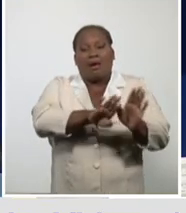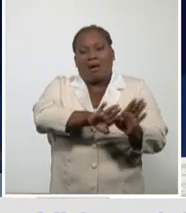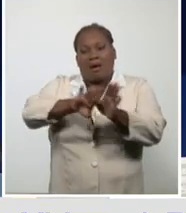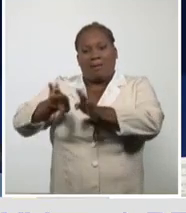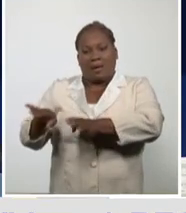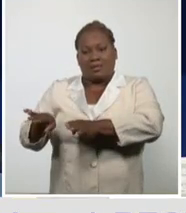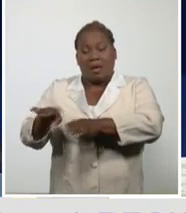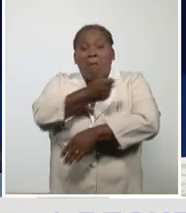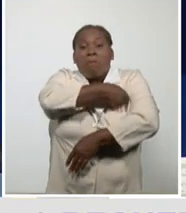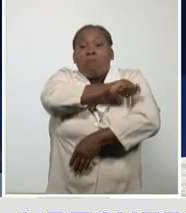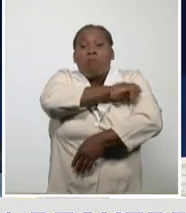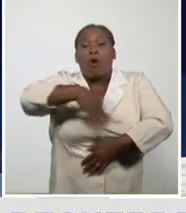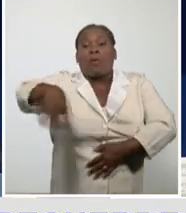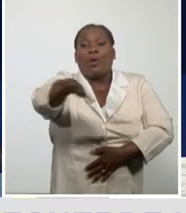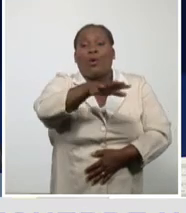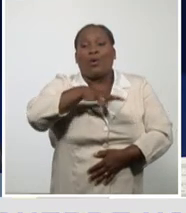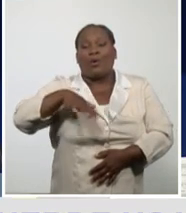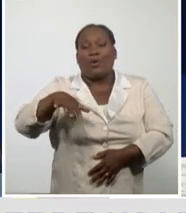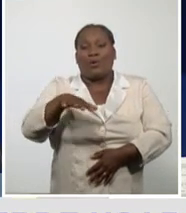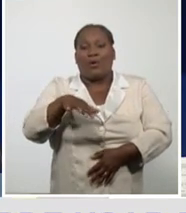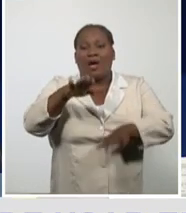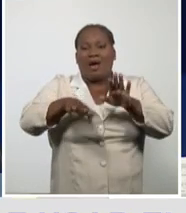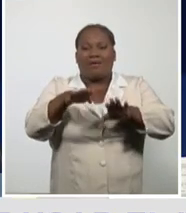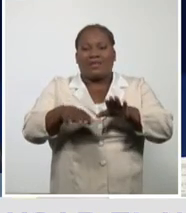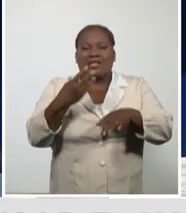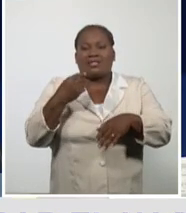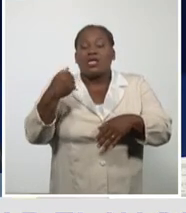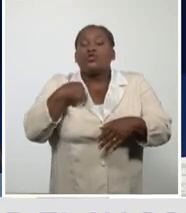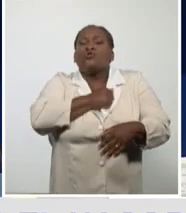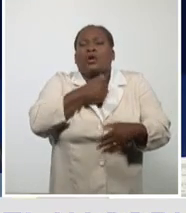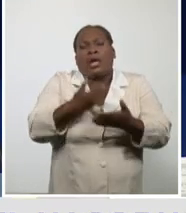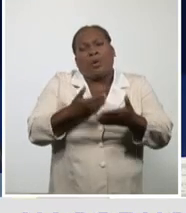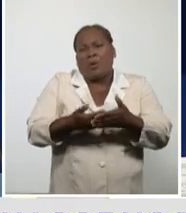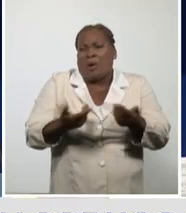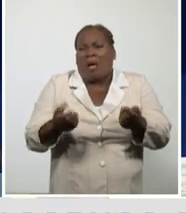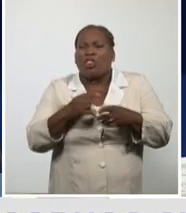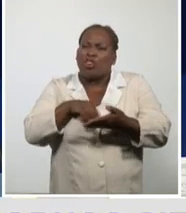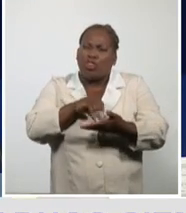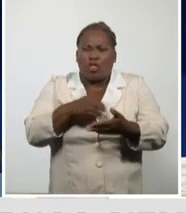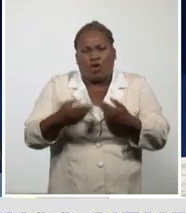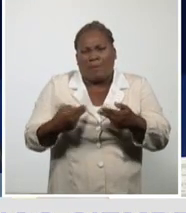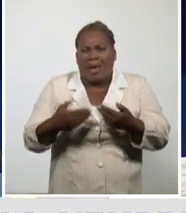general, que a veces te dice, bueno, yo me quiero hacer la prueba, ¿dónde me hago la prueba?